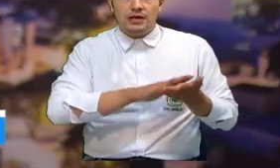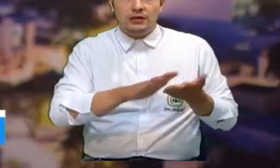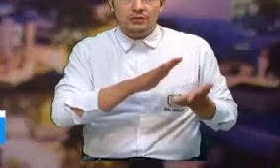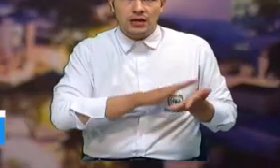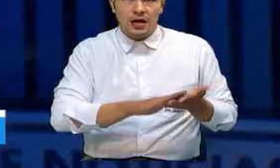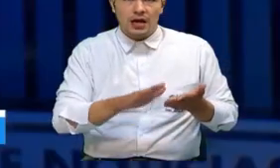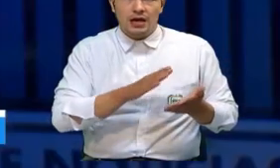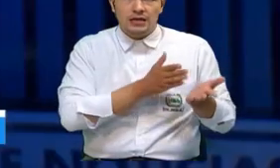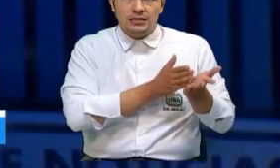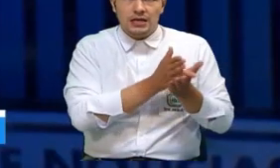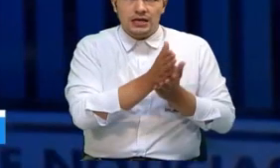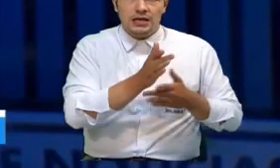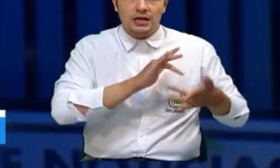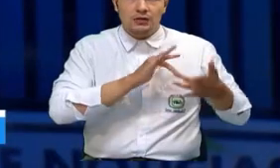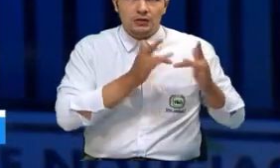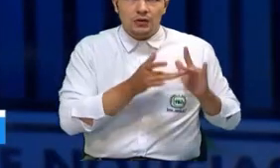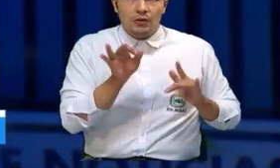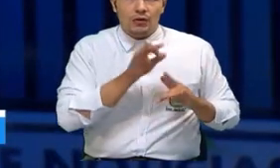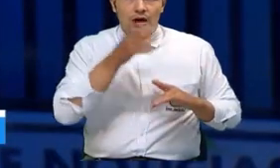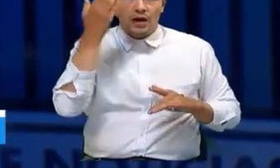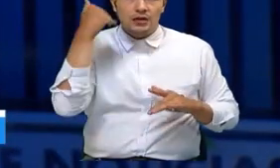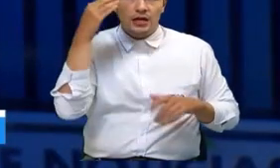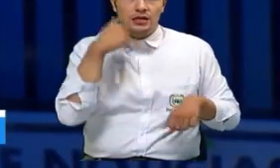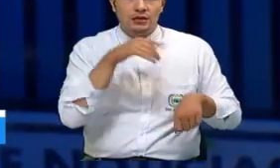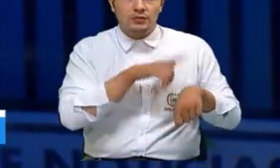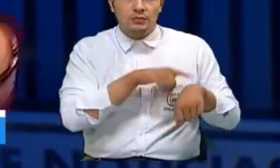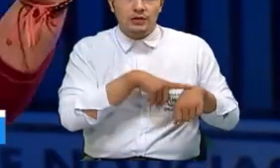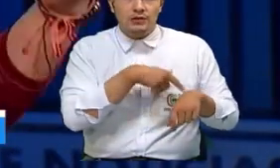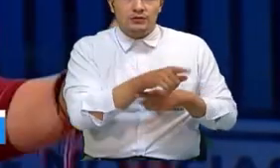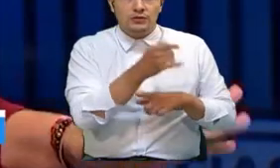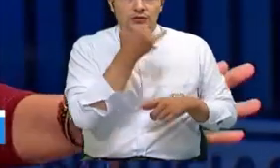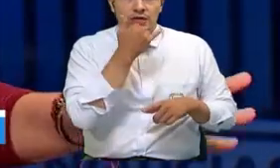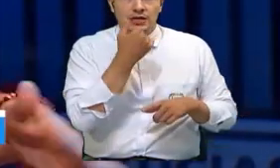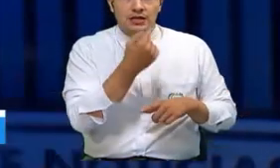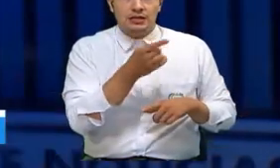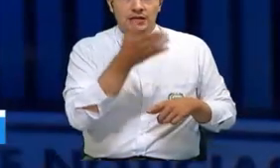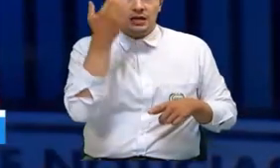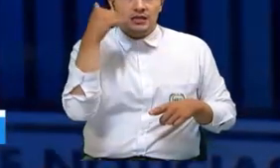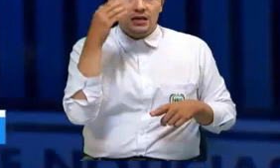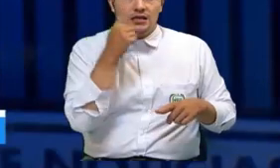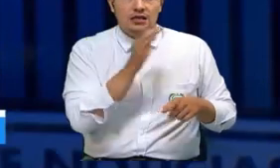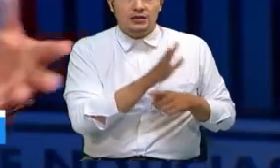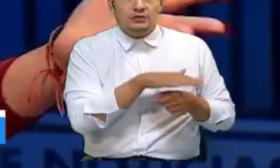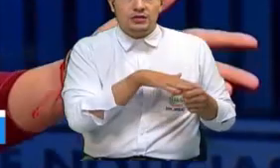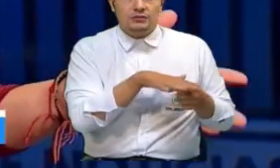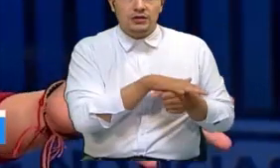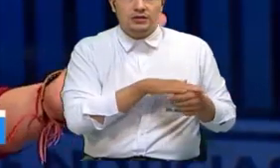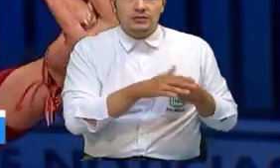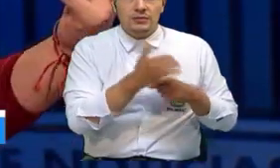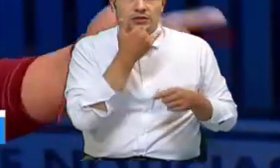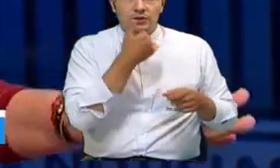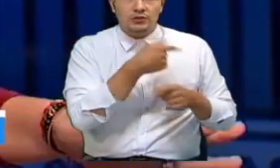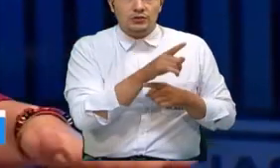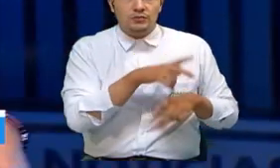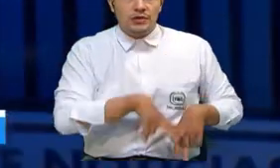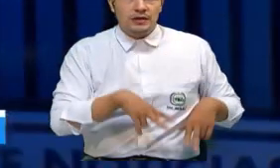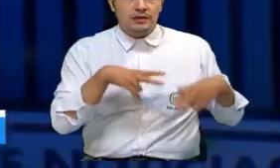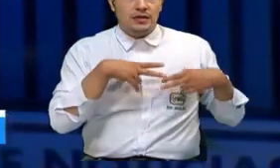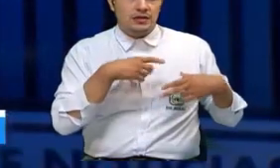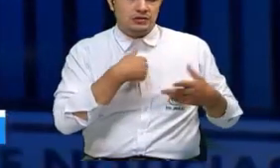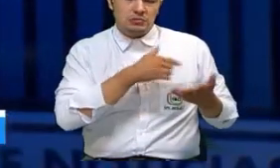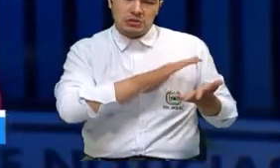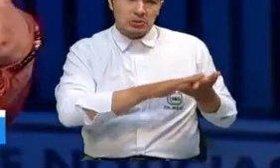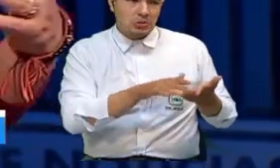dolor y a eso que en algún momento nos pasó, sino decir, bueno, ya, eso pasó en mi vida. Si fue un hombre, pues entonces